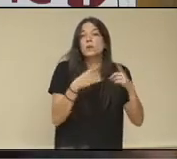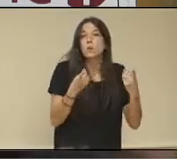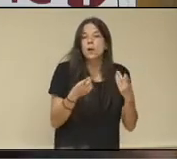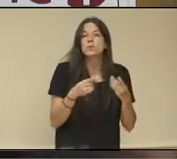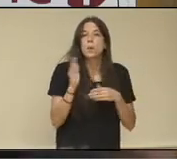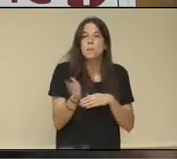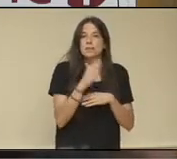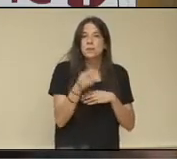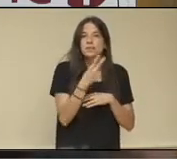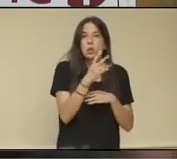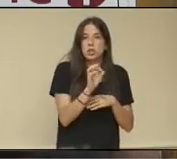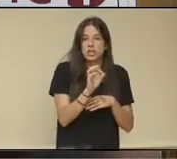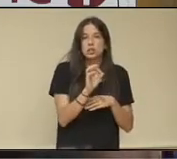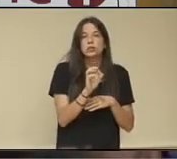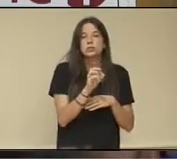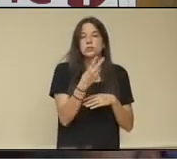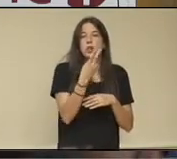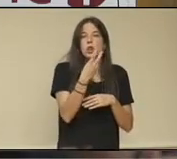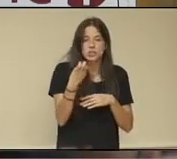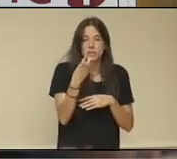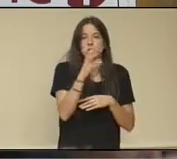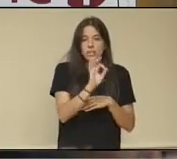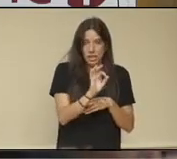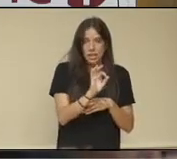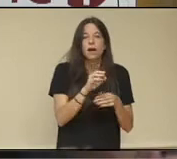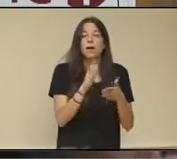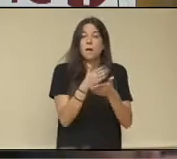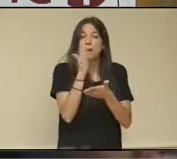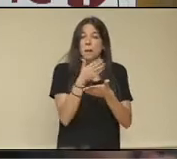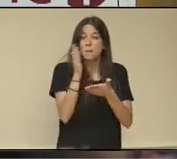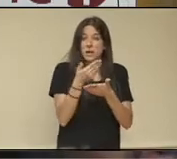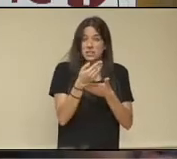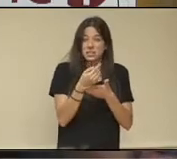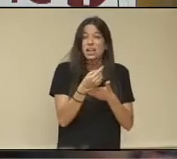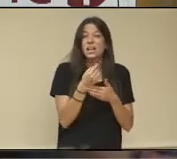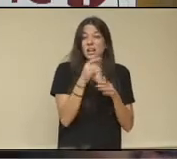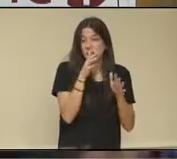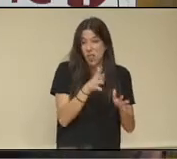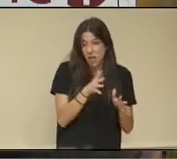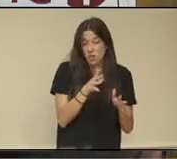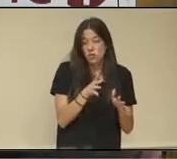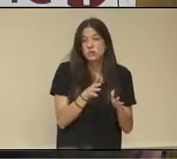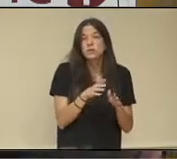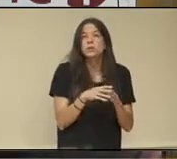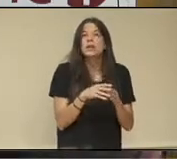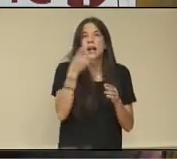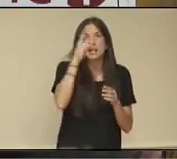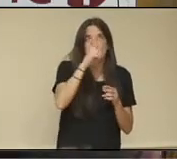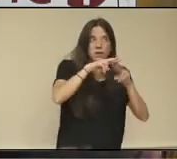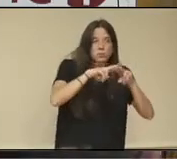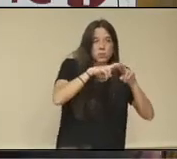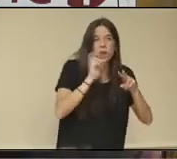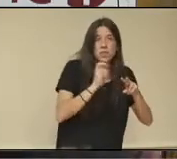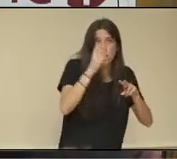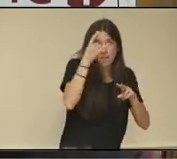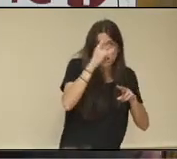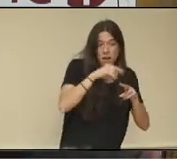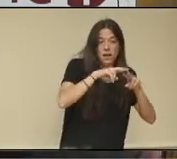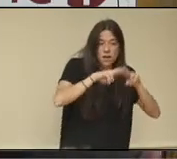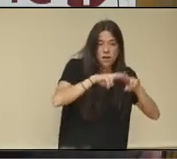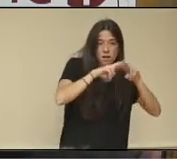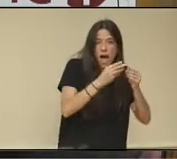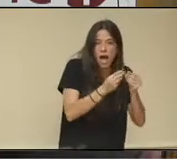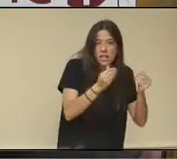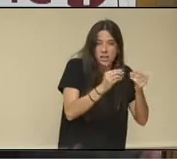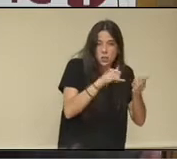pases en 13 años, atenuaron una cepa de las vacas para darla por primera vez fue